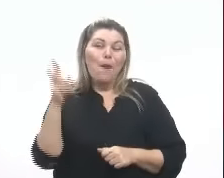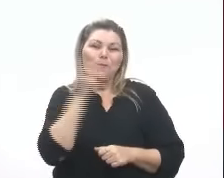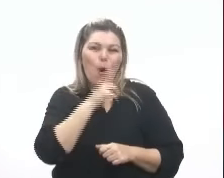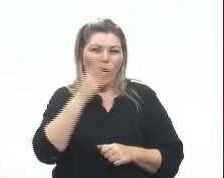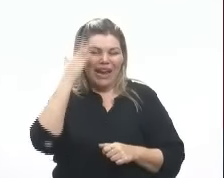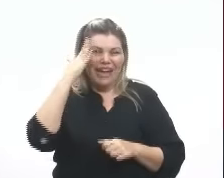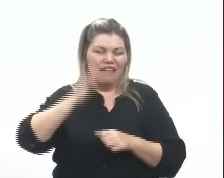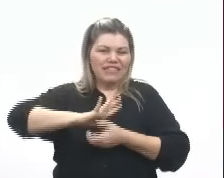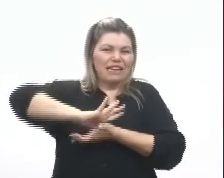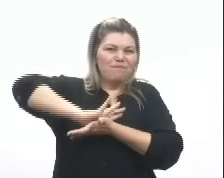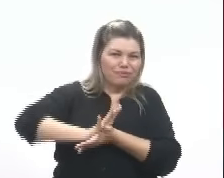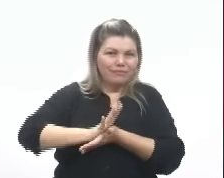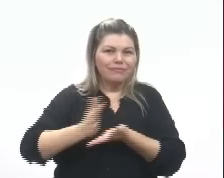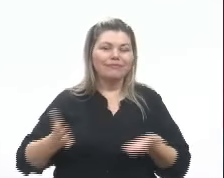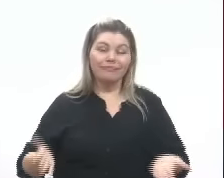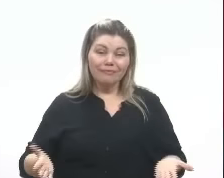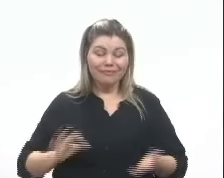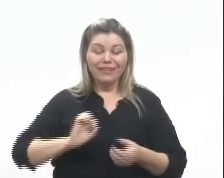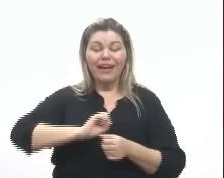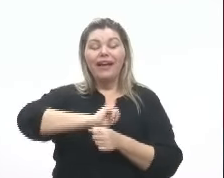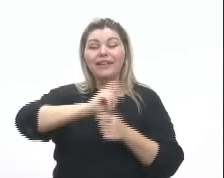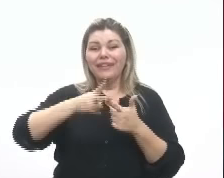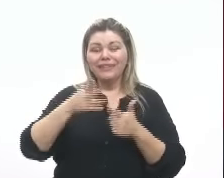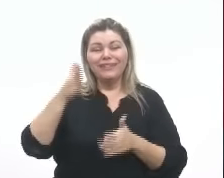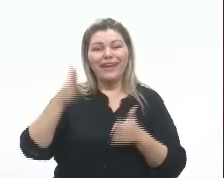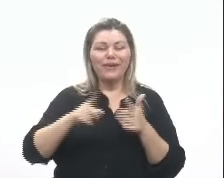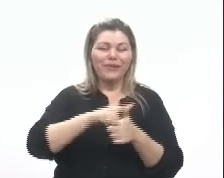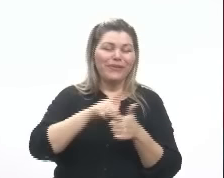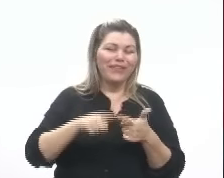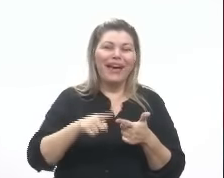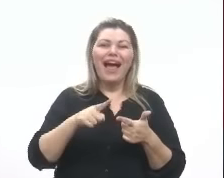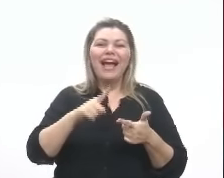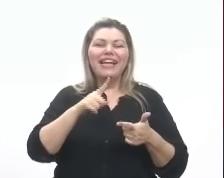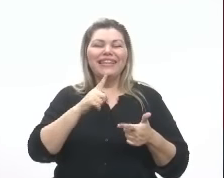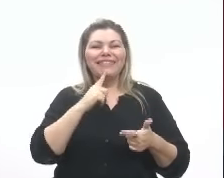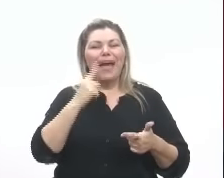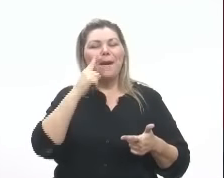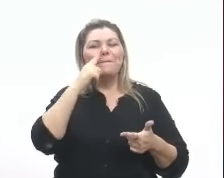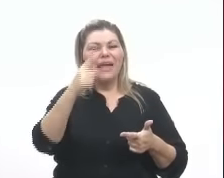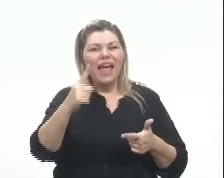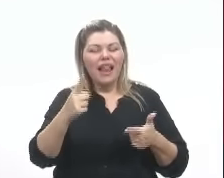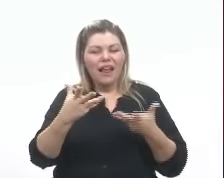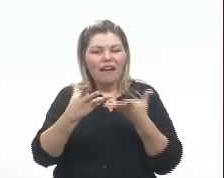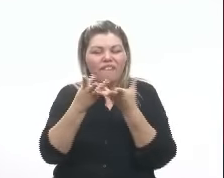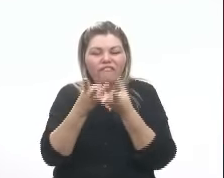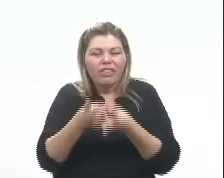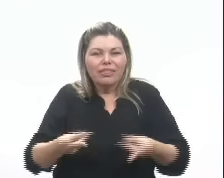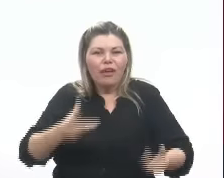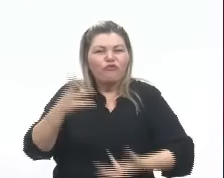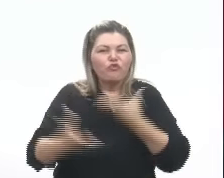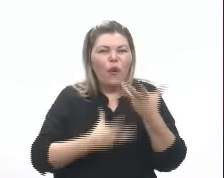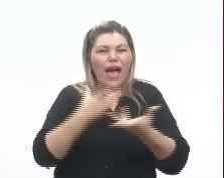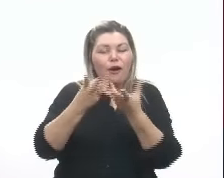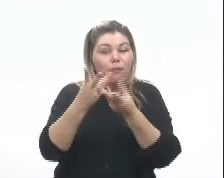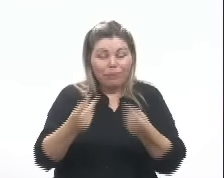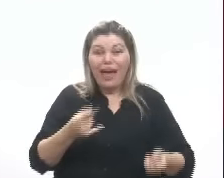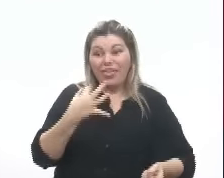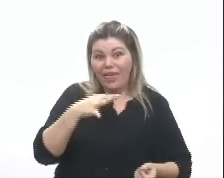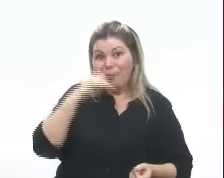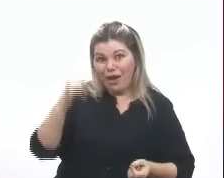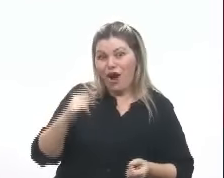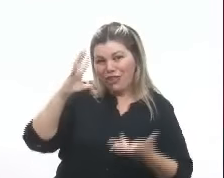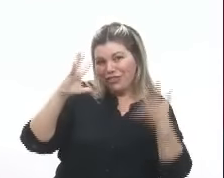revienta la cabeza. El segundo Terminator termina, el T-1000 termina derretido ahí en una... Díganle también que en